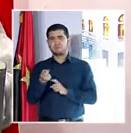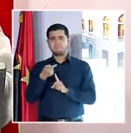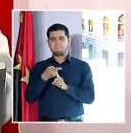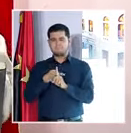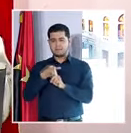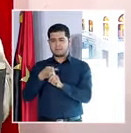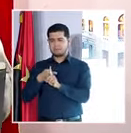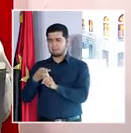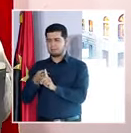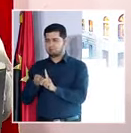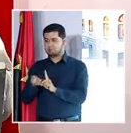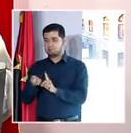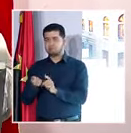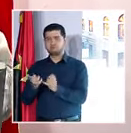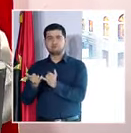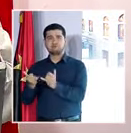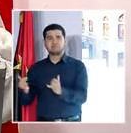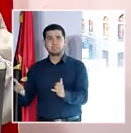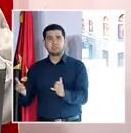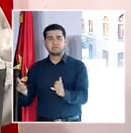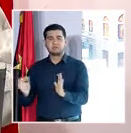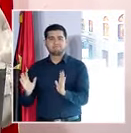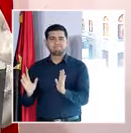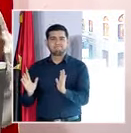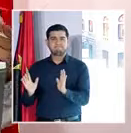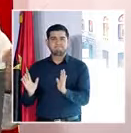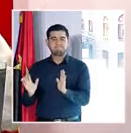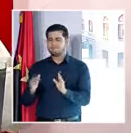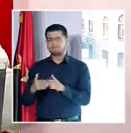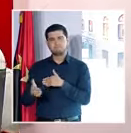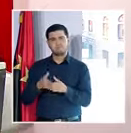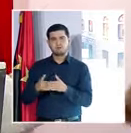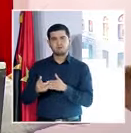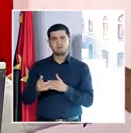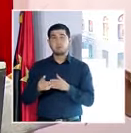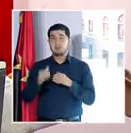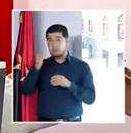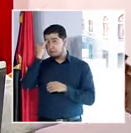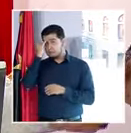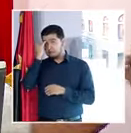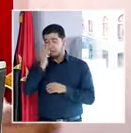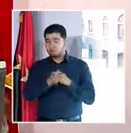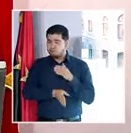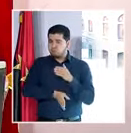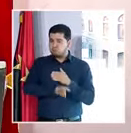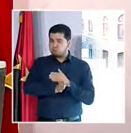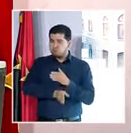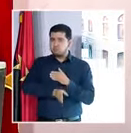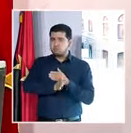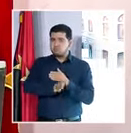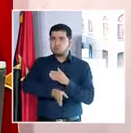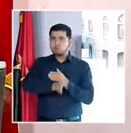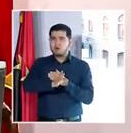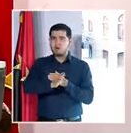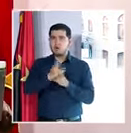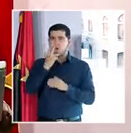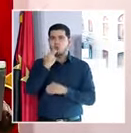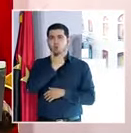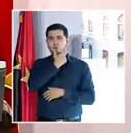meses que dedicaremos para seguir cumpliendo el compromiso de trabajar por los norte